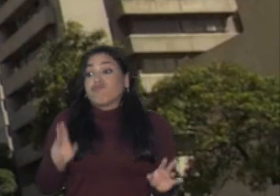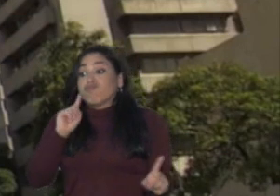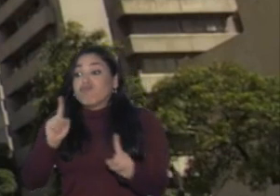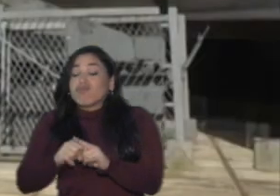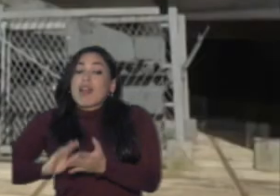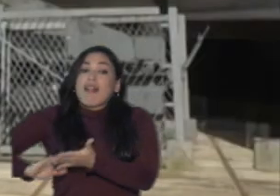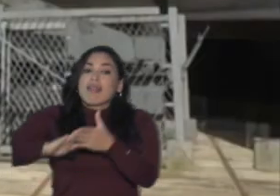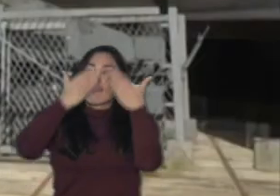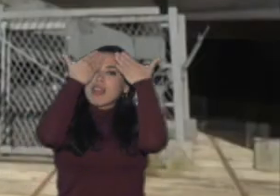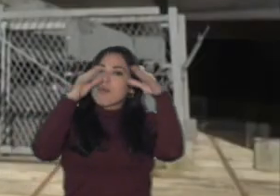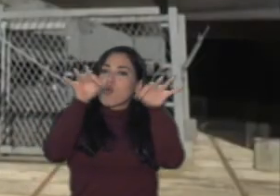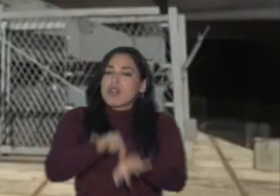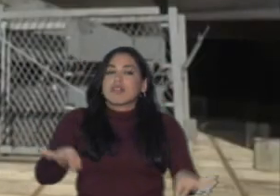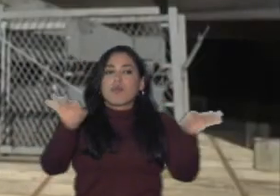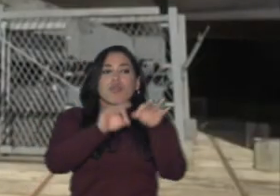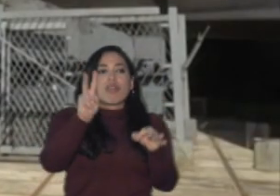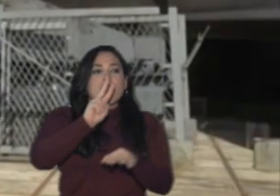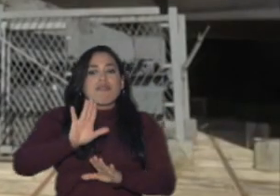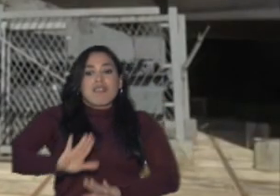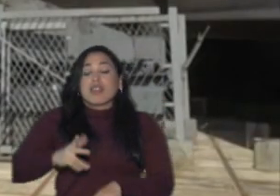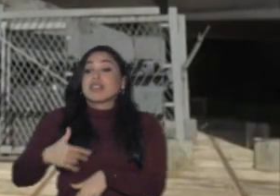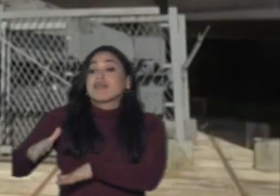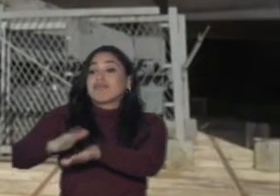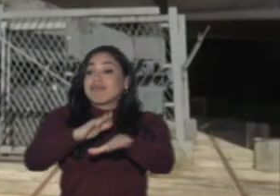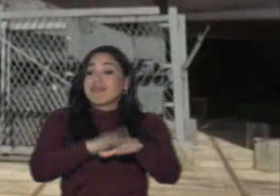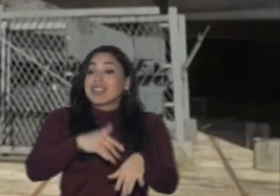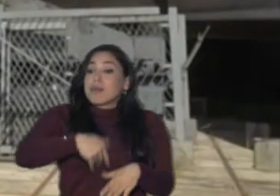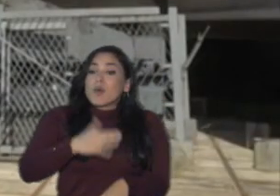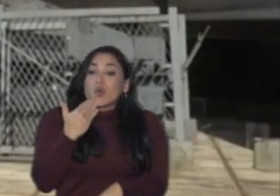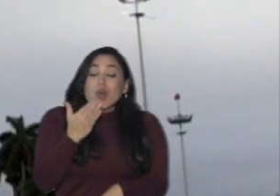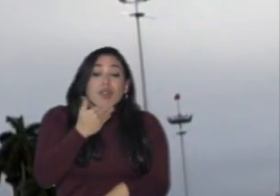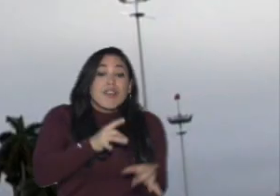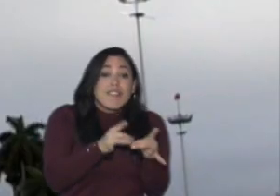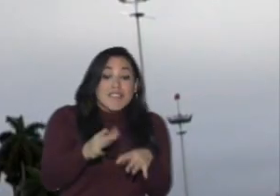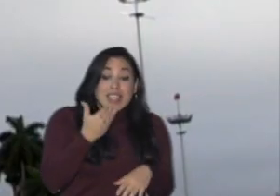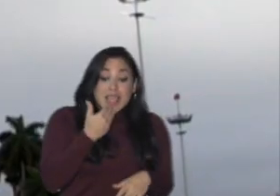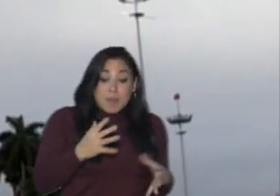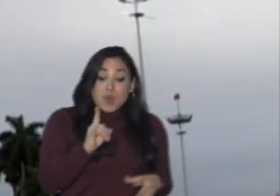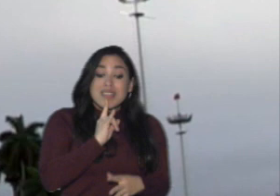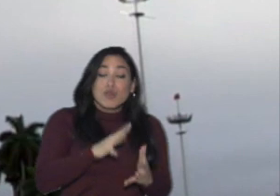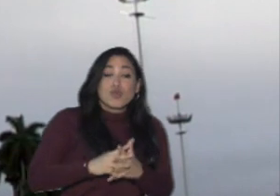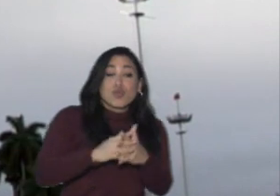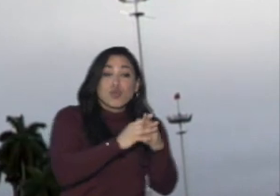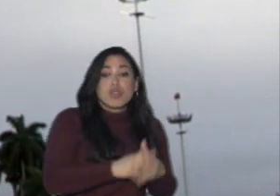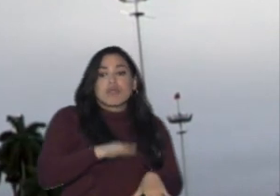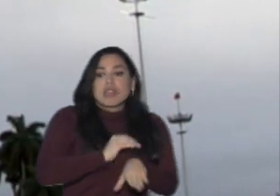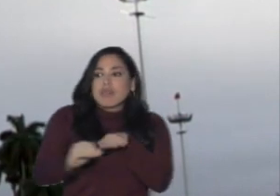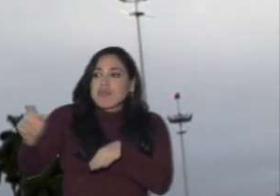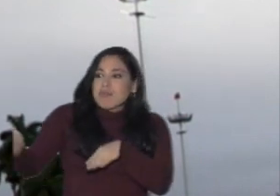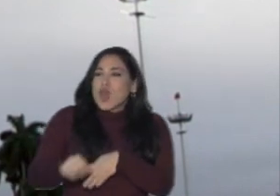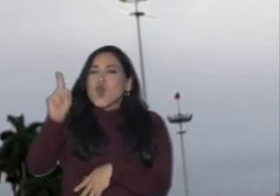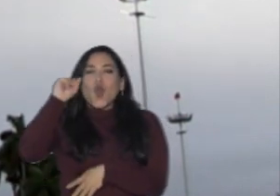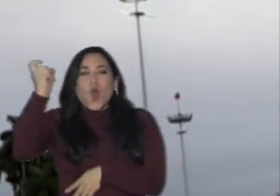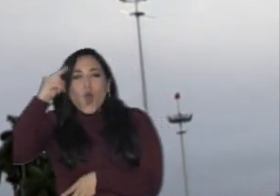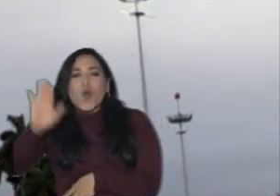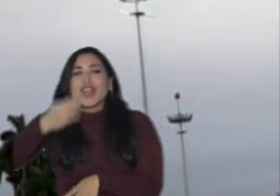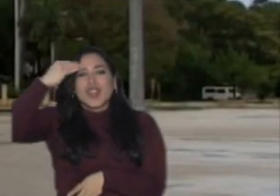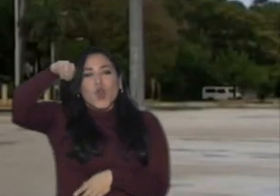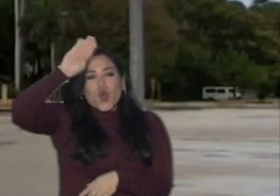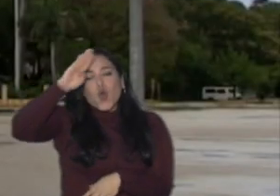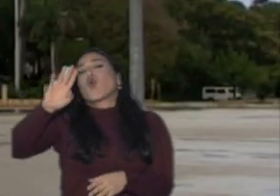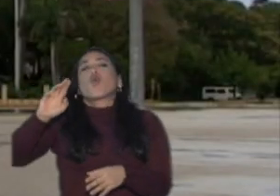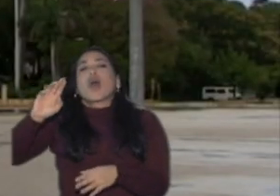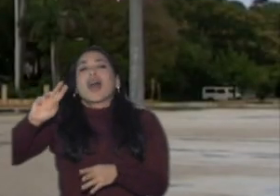el retorno a la democracia en Venezuela. La llamada de Blinken se produjo justo después de que Washington descartó invitar a los gobiernos de Cuba,